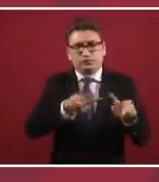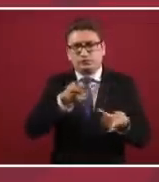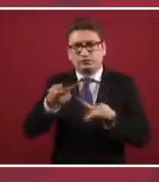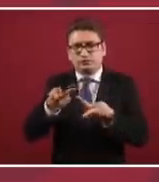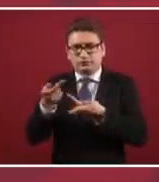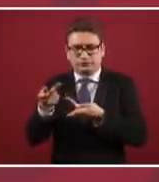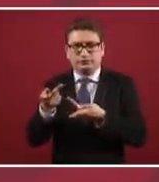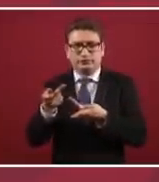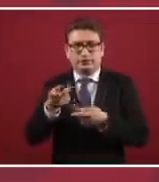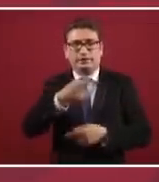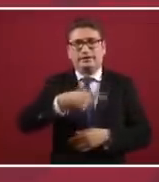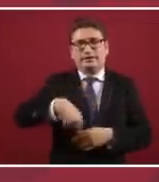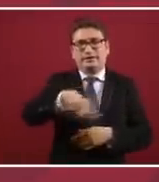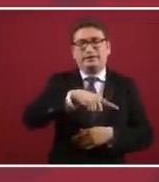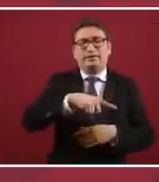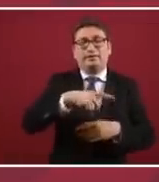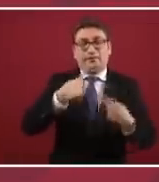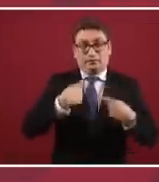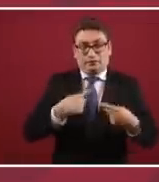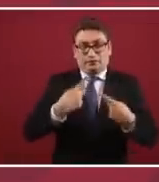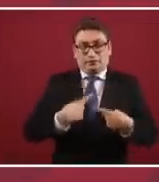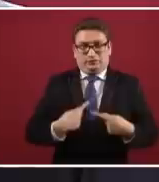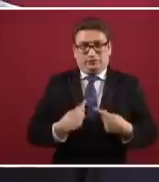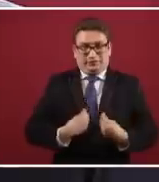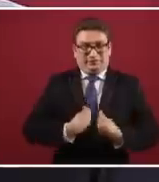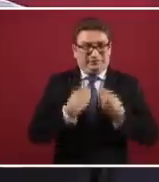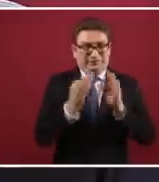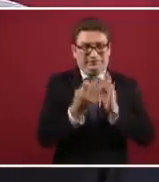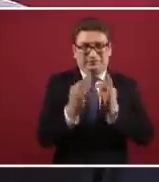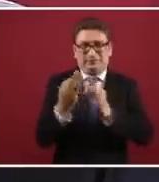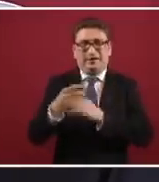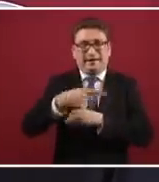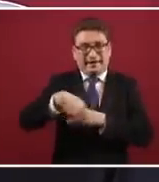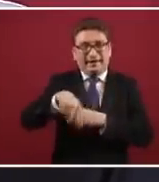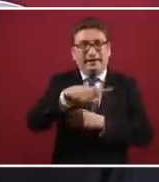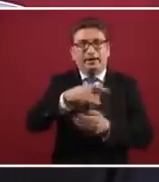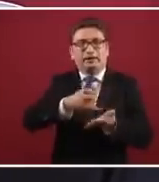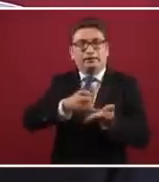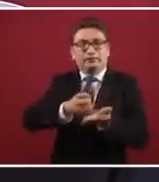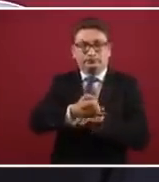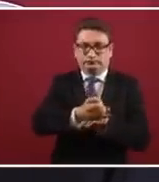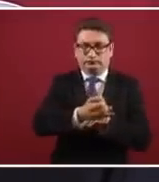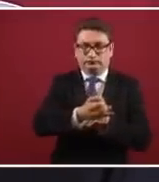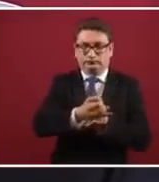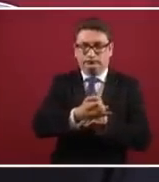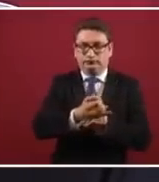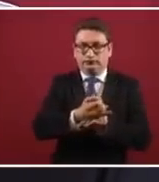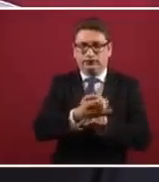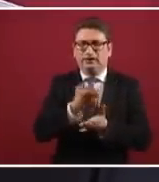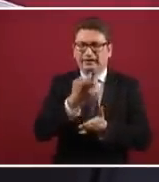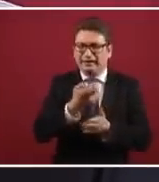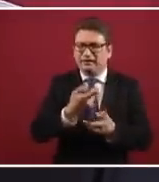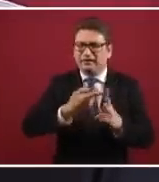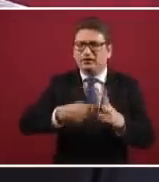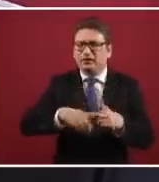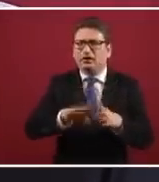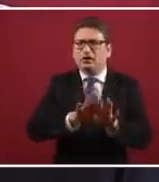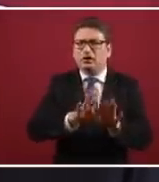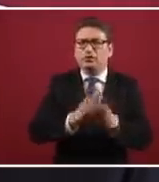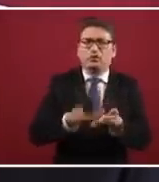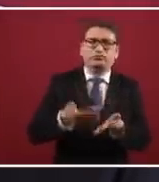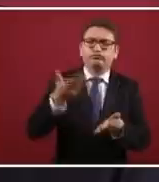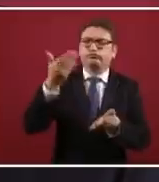y lo decide la gente. Eso viene desde la fundación de ese país.